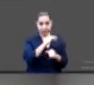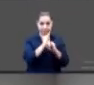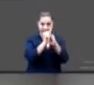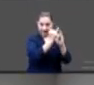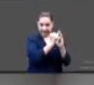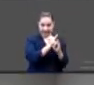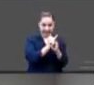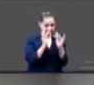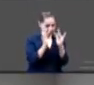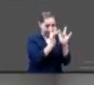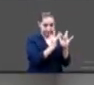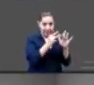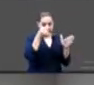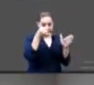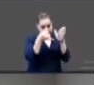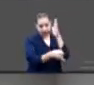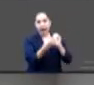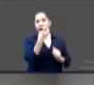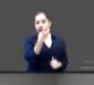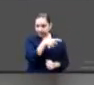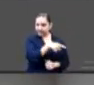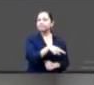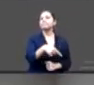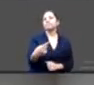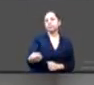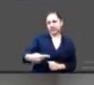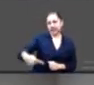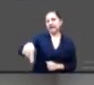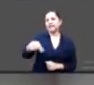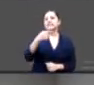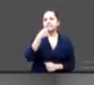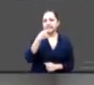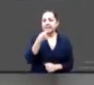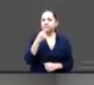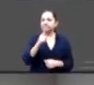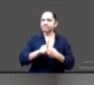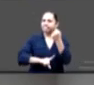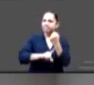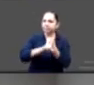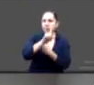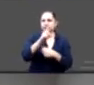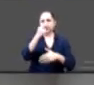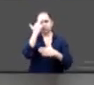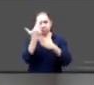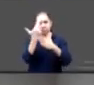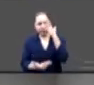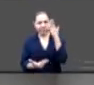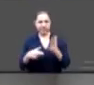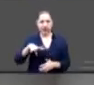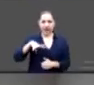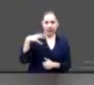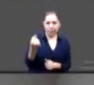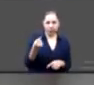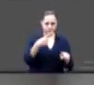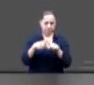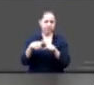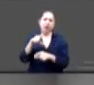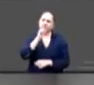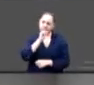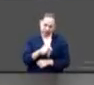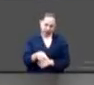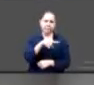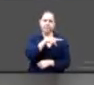contra de la niñez y adolescencia y también en contra de muchos otros crímenes relacionados a tecnologías de la información y